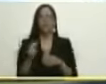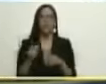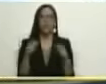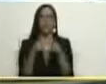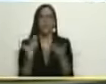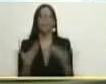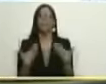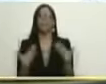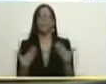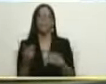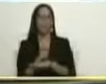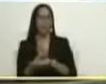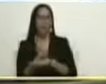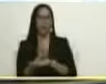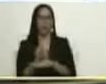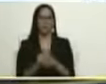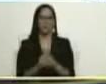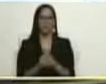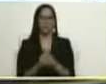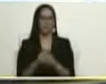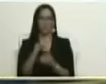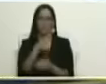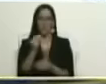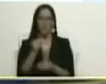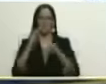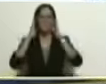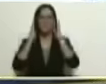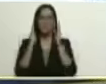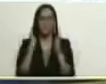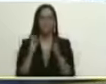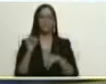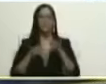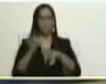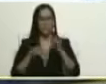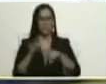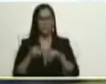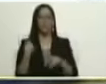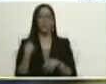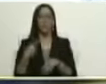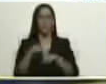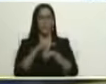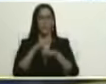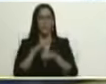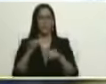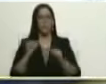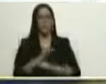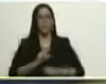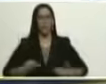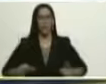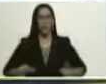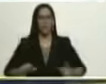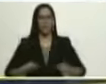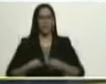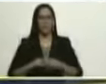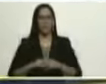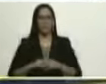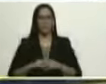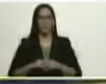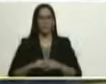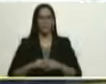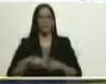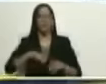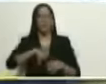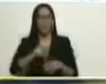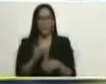apuradas, se centran. El secretario general Guterres fue el primer ministro de Portugal. Son capaces